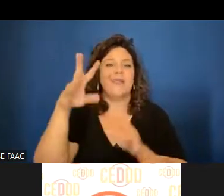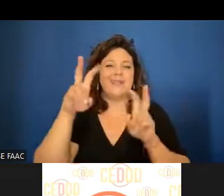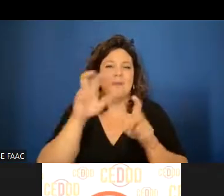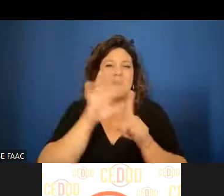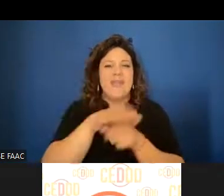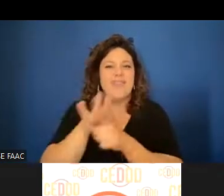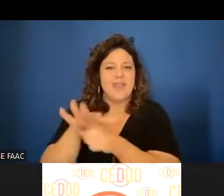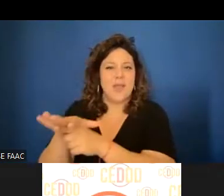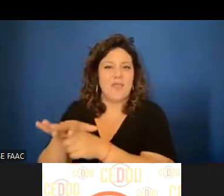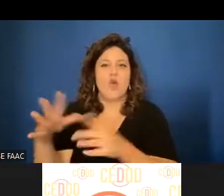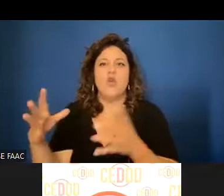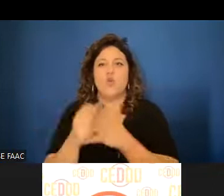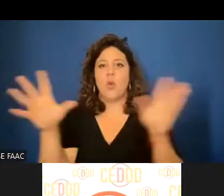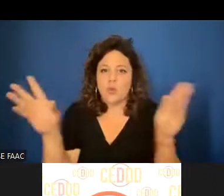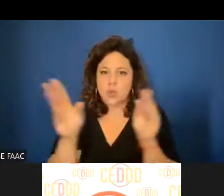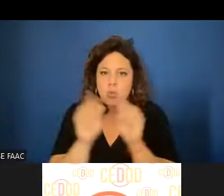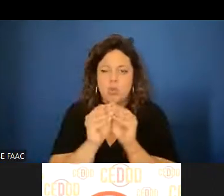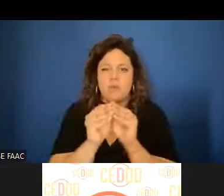veintitantos de julio cuando salió.